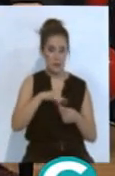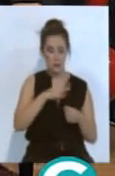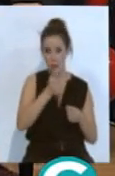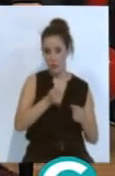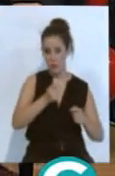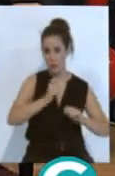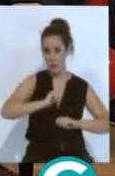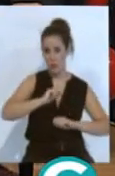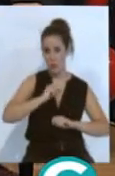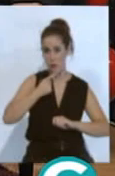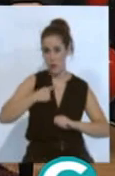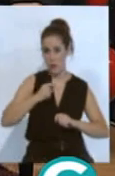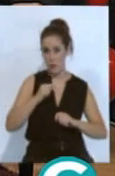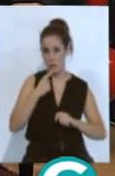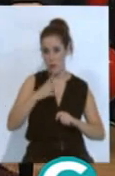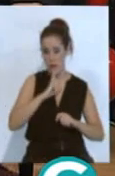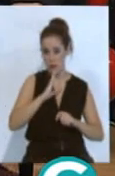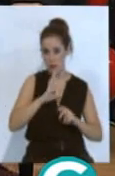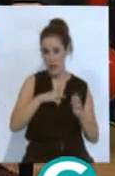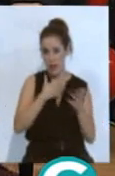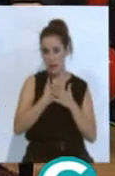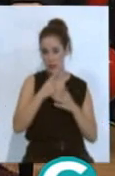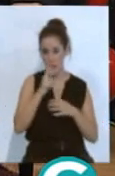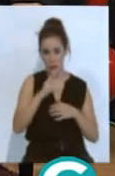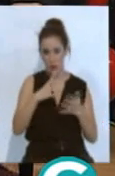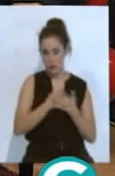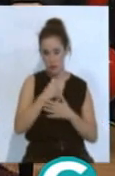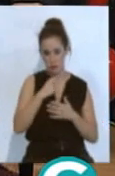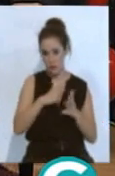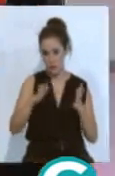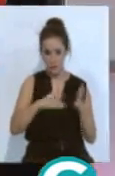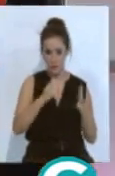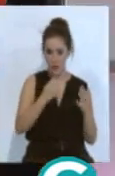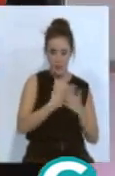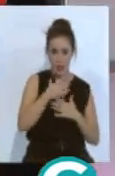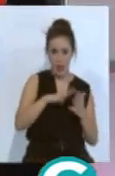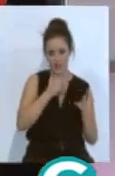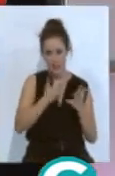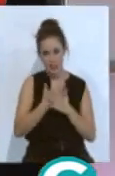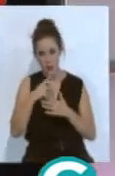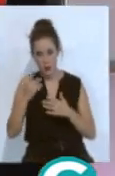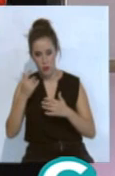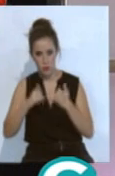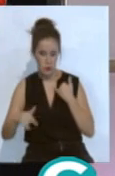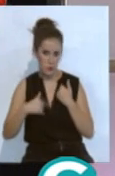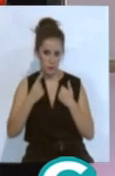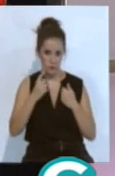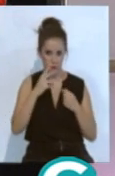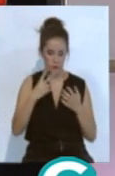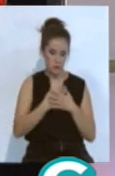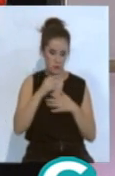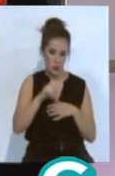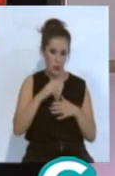los que vivieron lo que pasó desde el primer día hasta el último. Los que lo han sufrido. Entonces, los que han vivido día a día como ha estado él, han estado